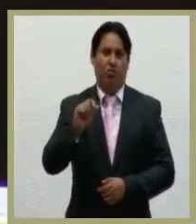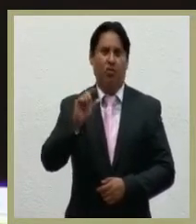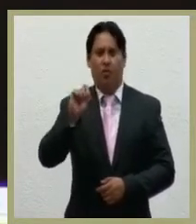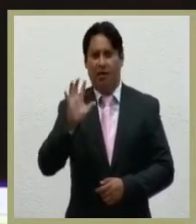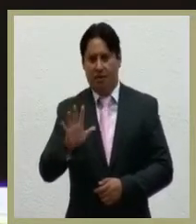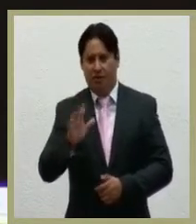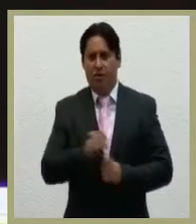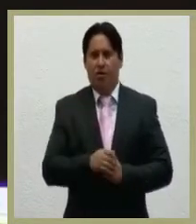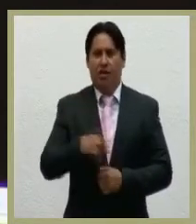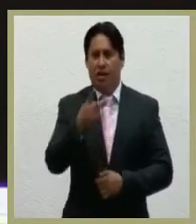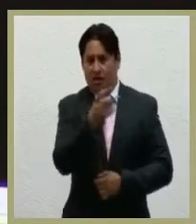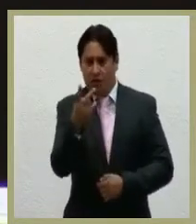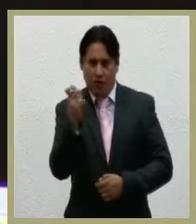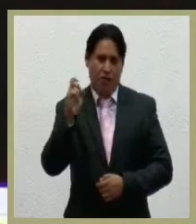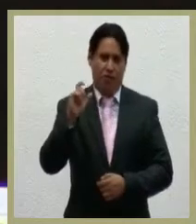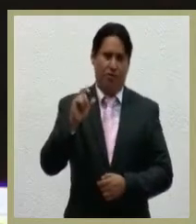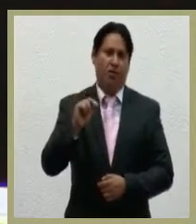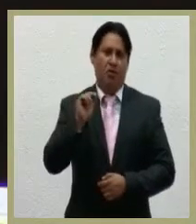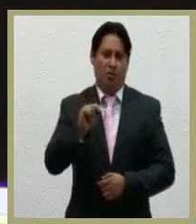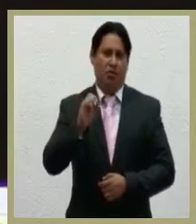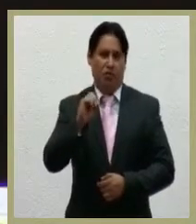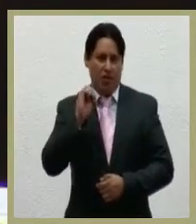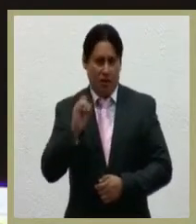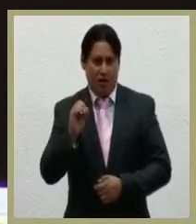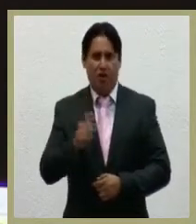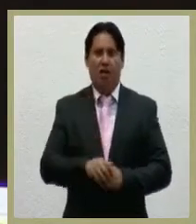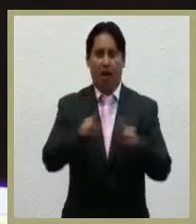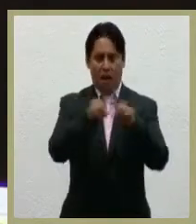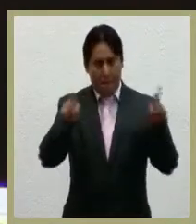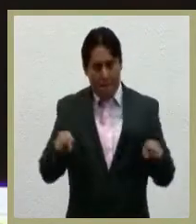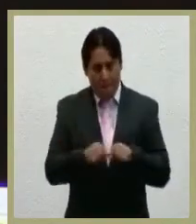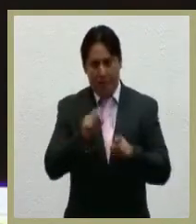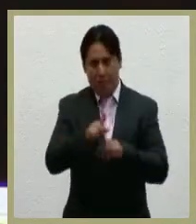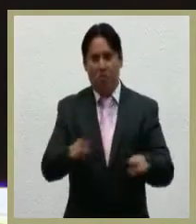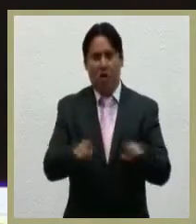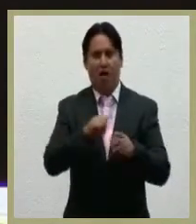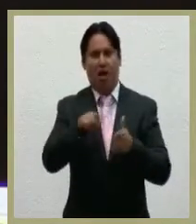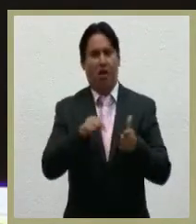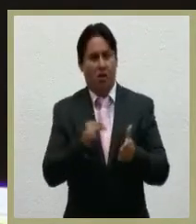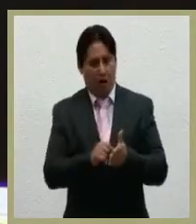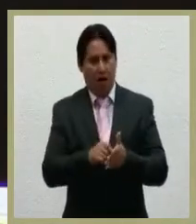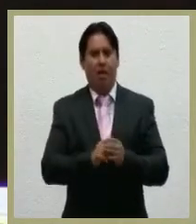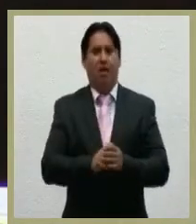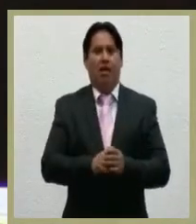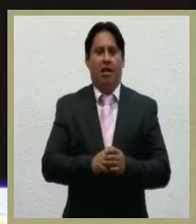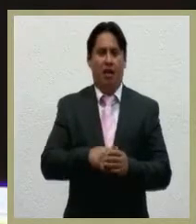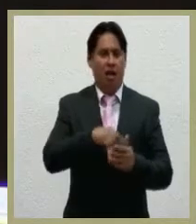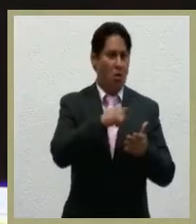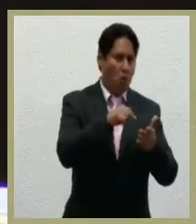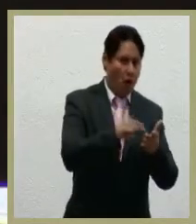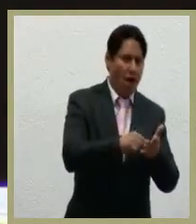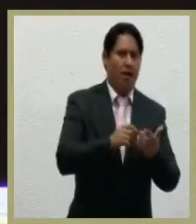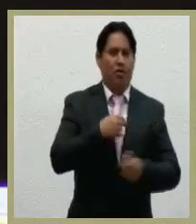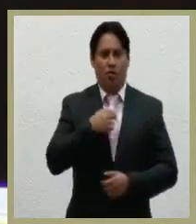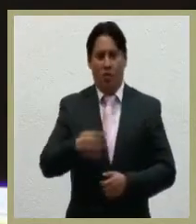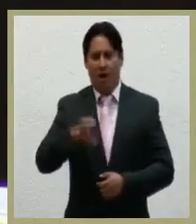157.25 y 200.00, todas en metros cuadrados, ubicadas en diversos fraccionamientos y colonias siguientes: